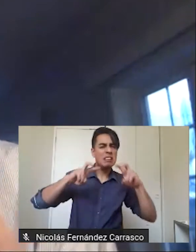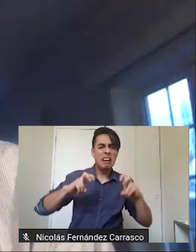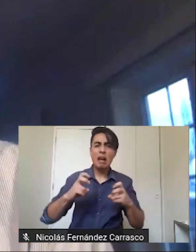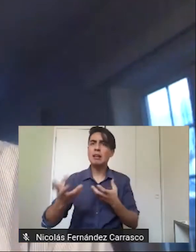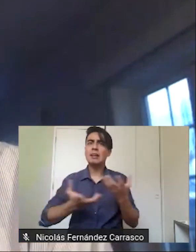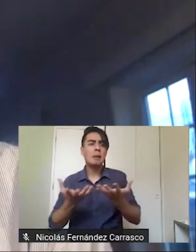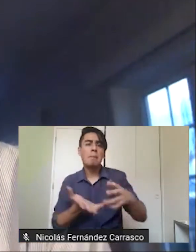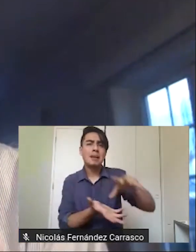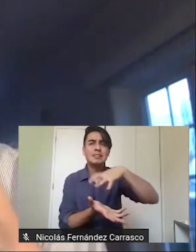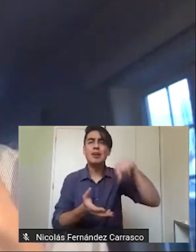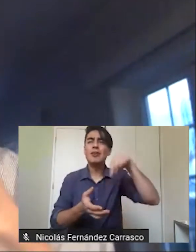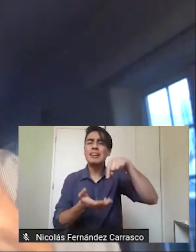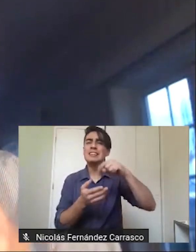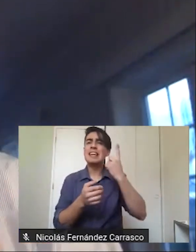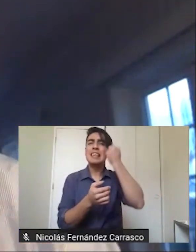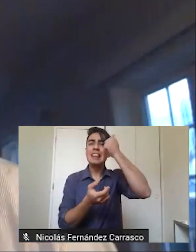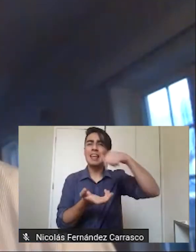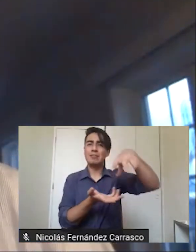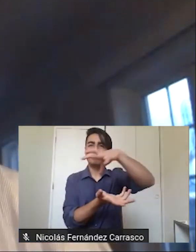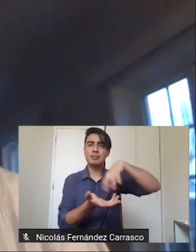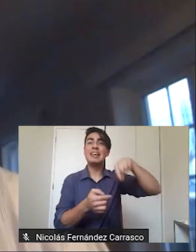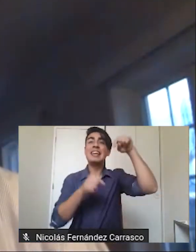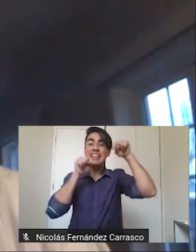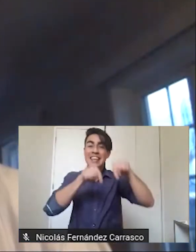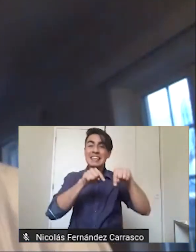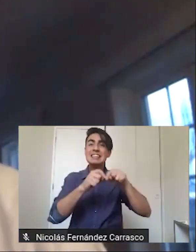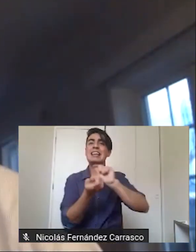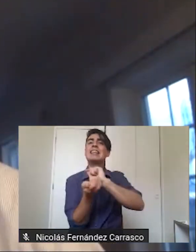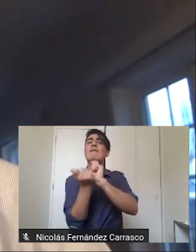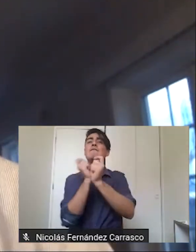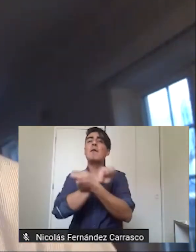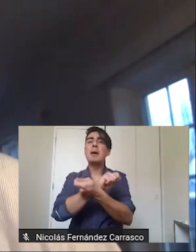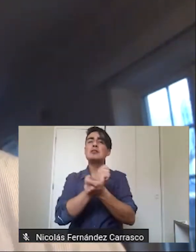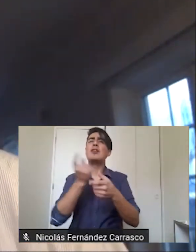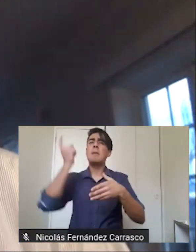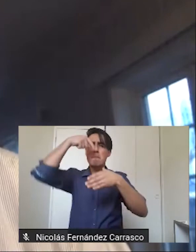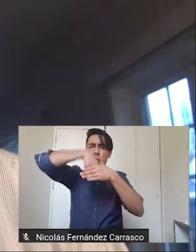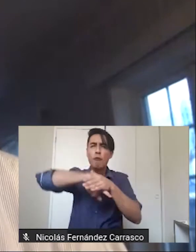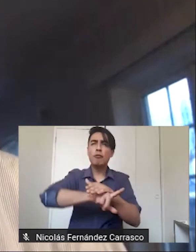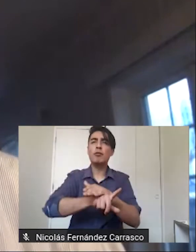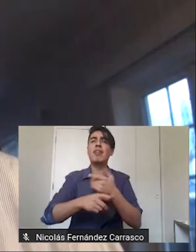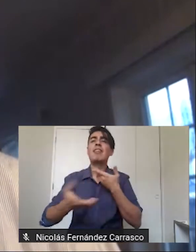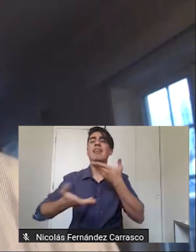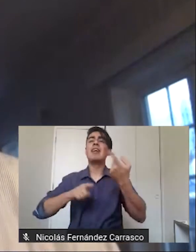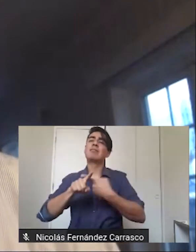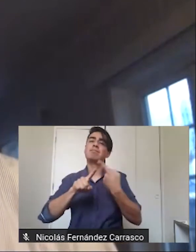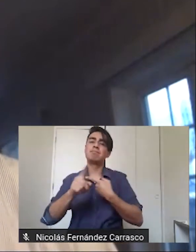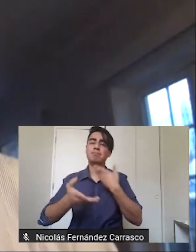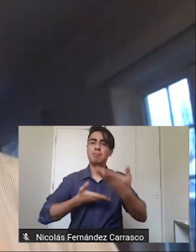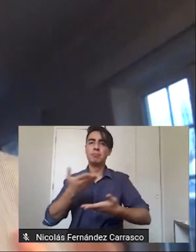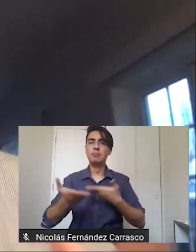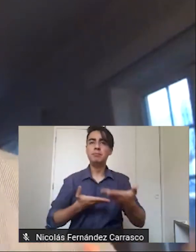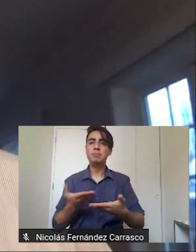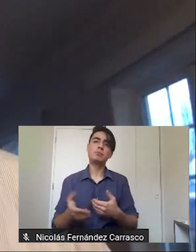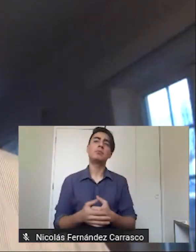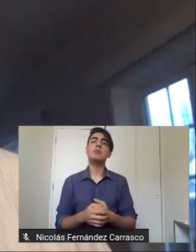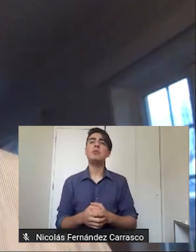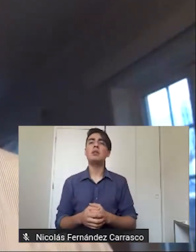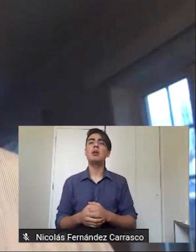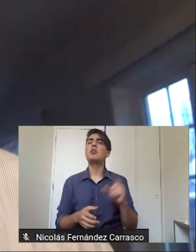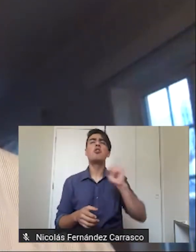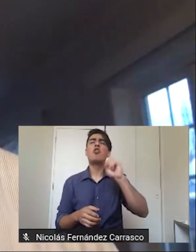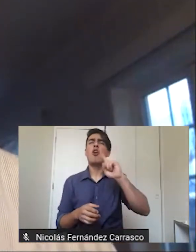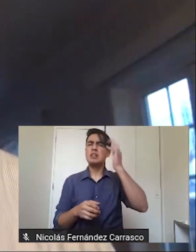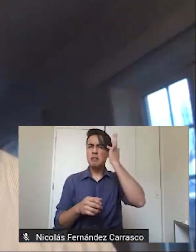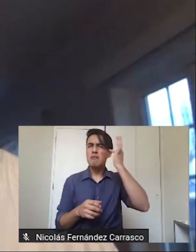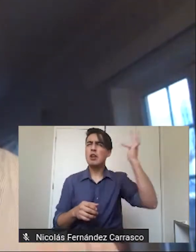qué sucede. Esas son las transformaciones profundas del diálogo. El diálogo no es una acción